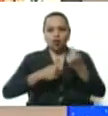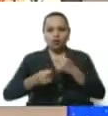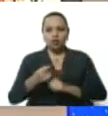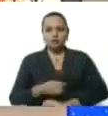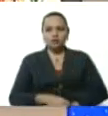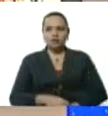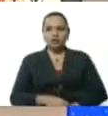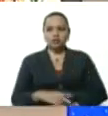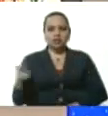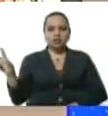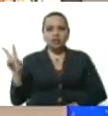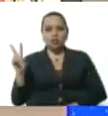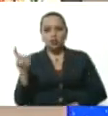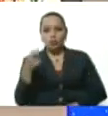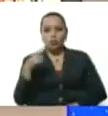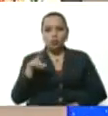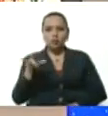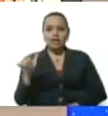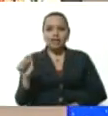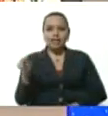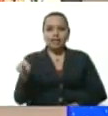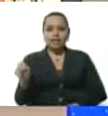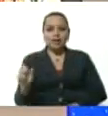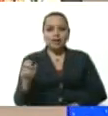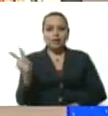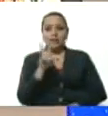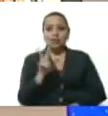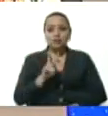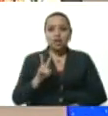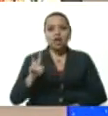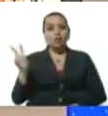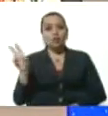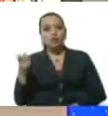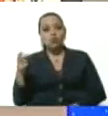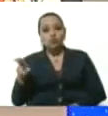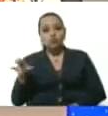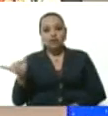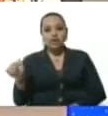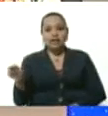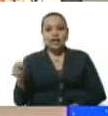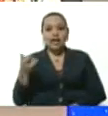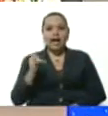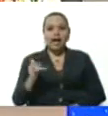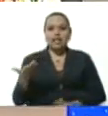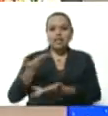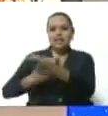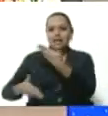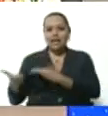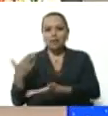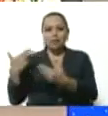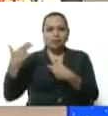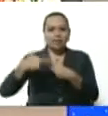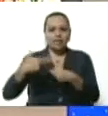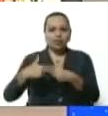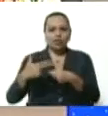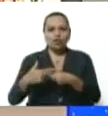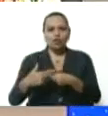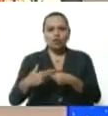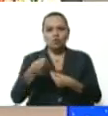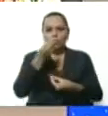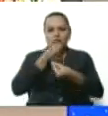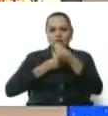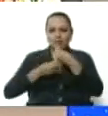República Cooperativa de Guyana. Venezuela y Guyana mantenían un esquema de intercambio de petróleo por